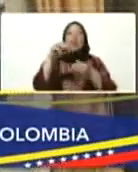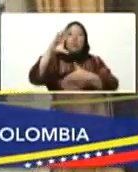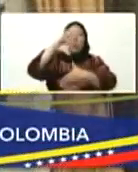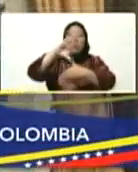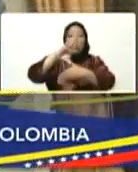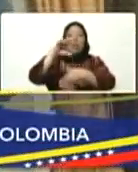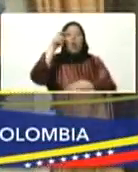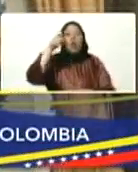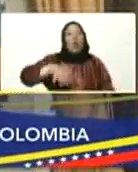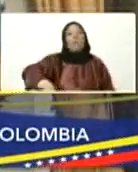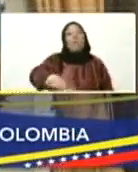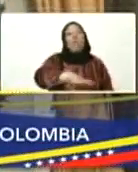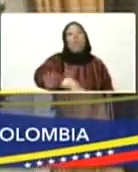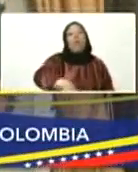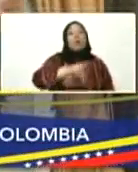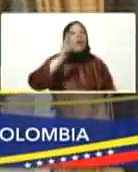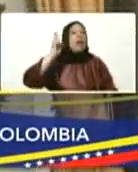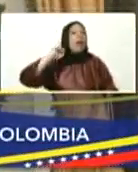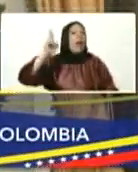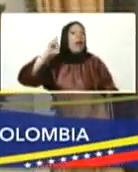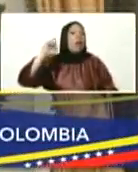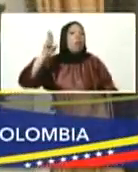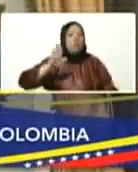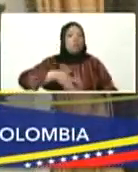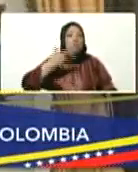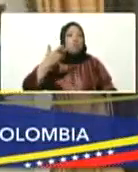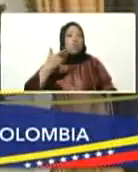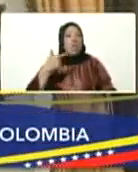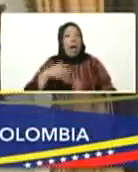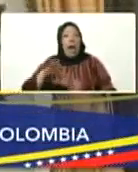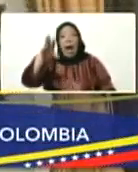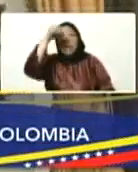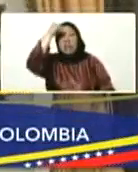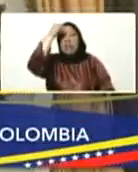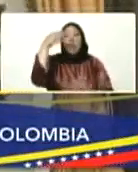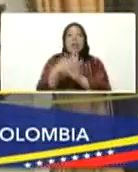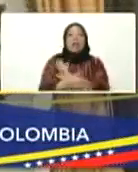de Cuba en Radio Rumbo y Radio Continente podía sintonizar.